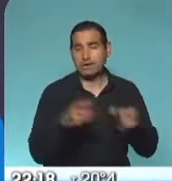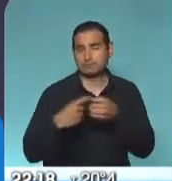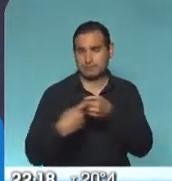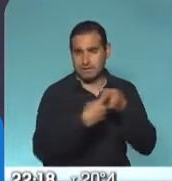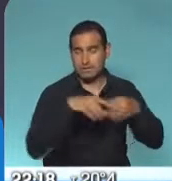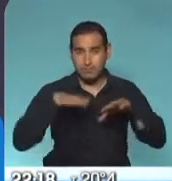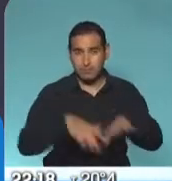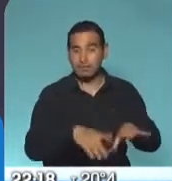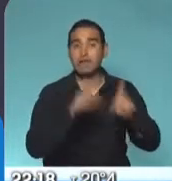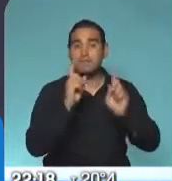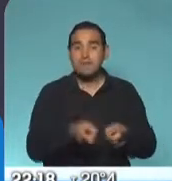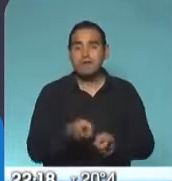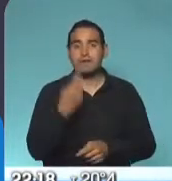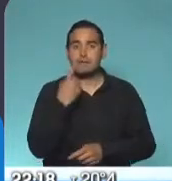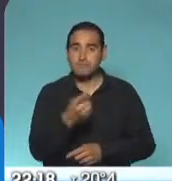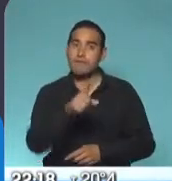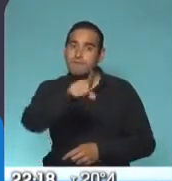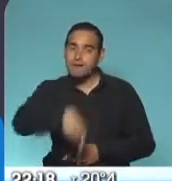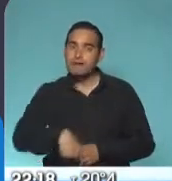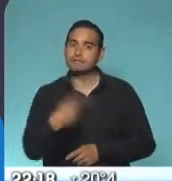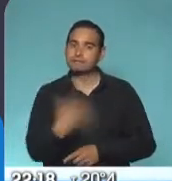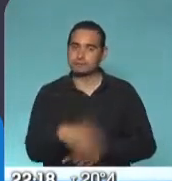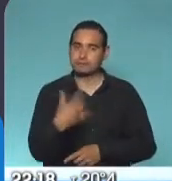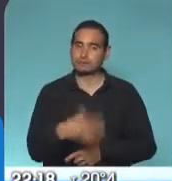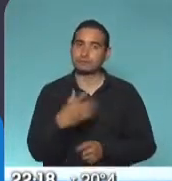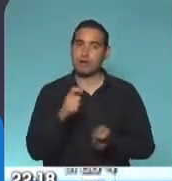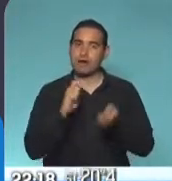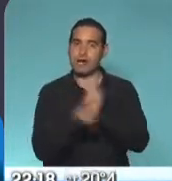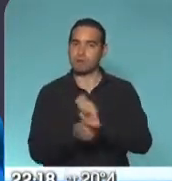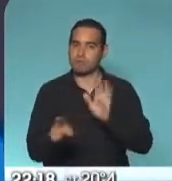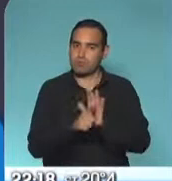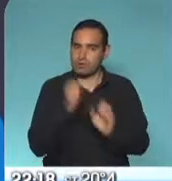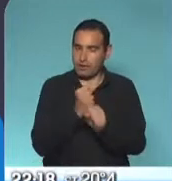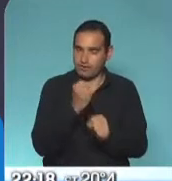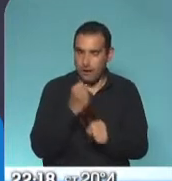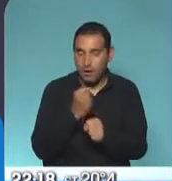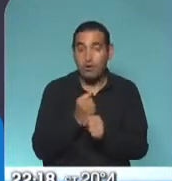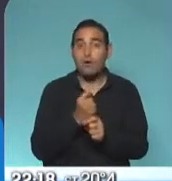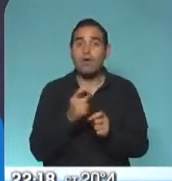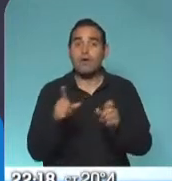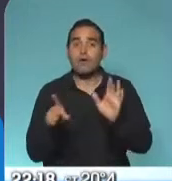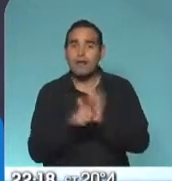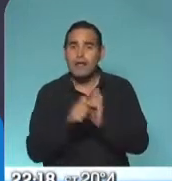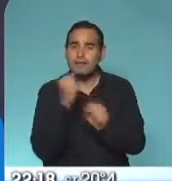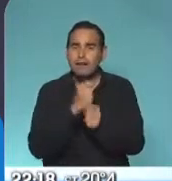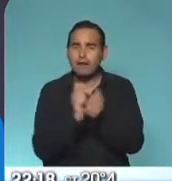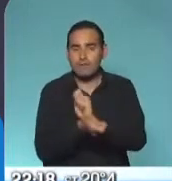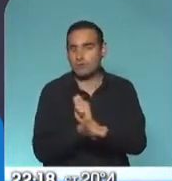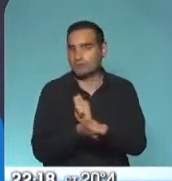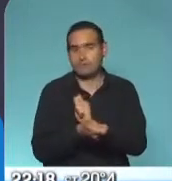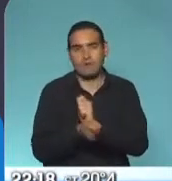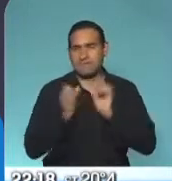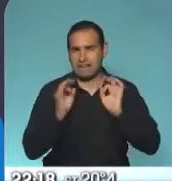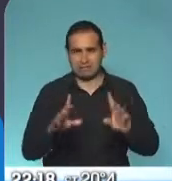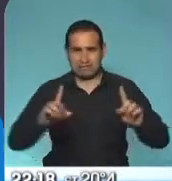indígenas, sino que se venía también una durísima reforma laboral con reducción terrible de